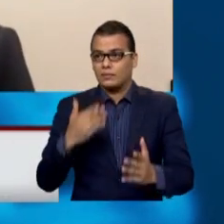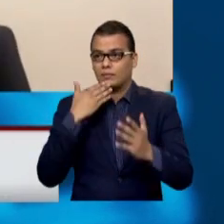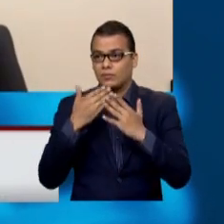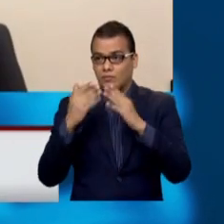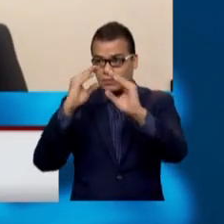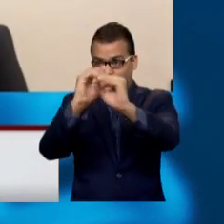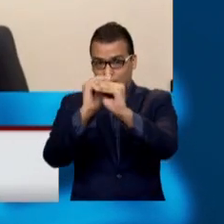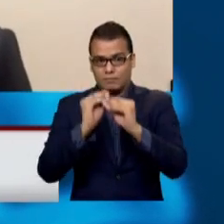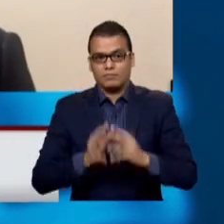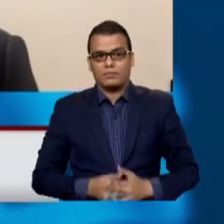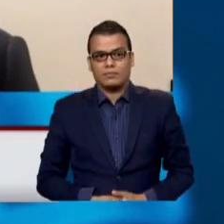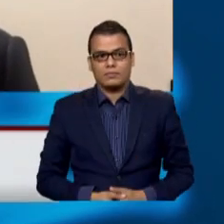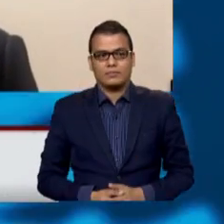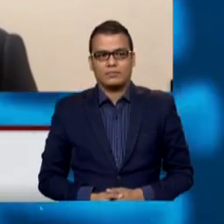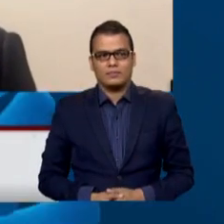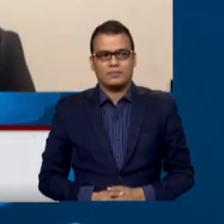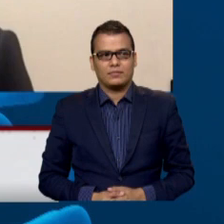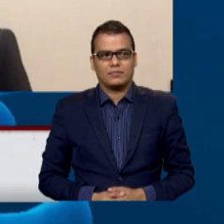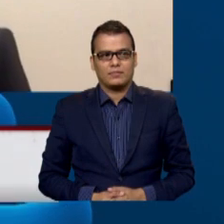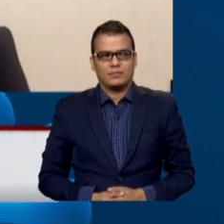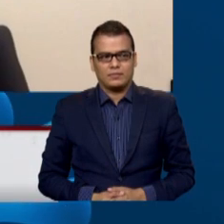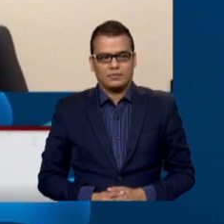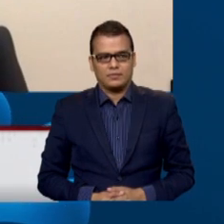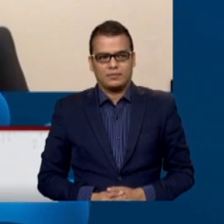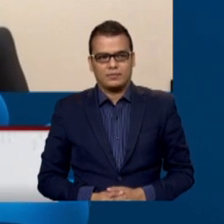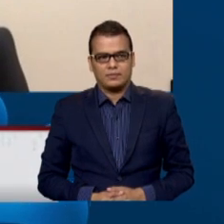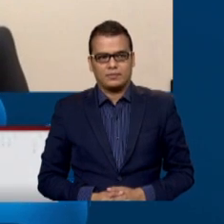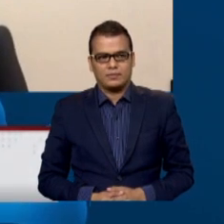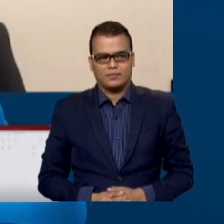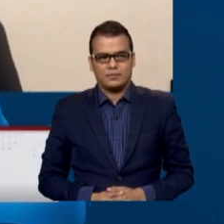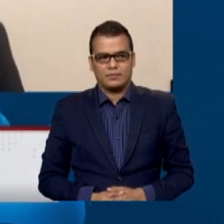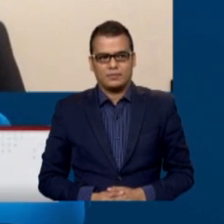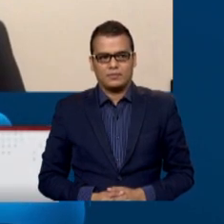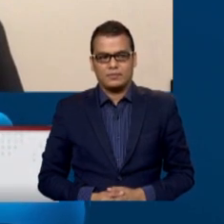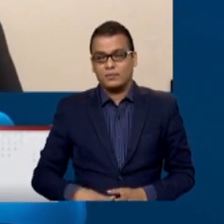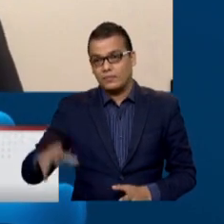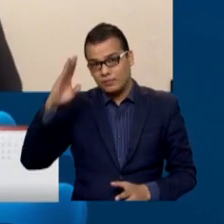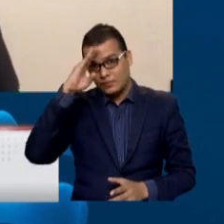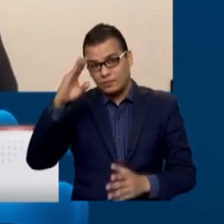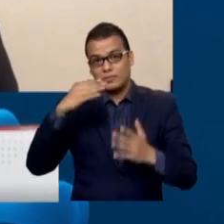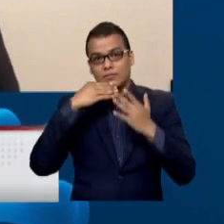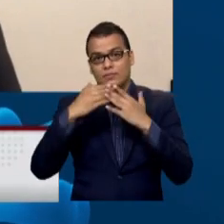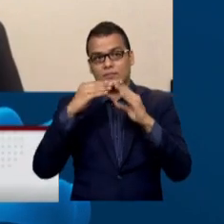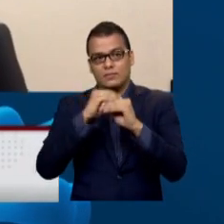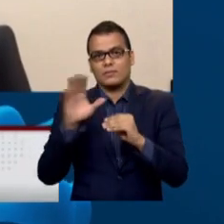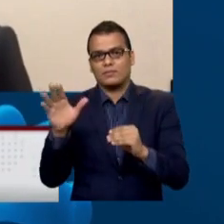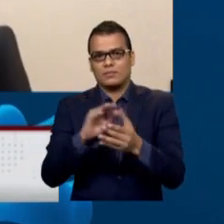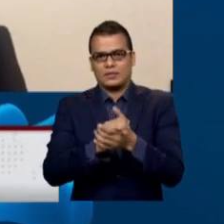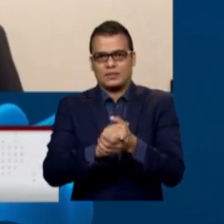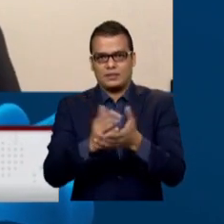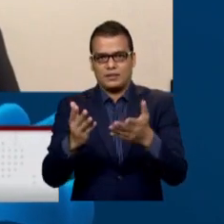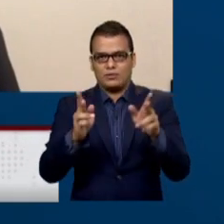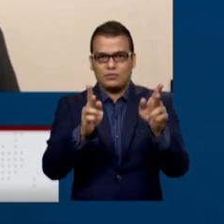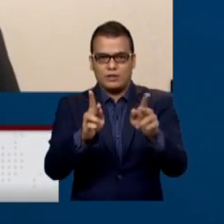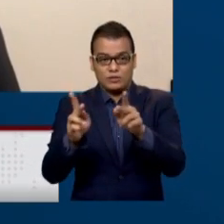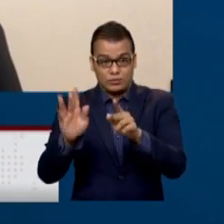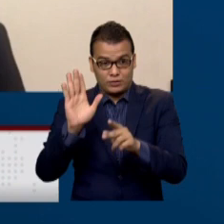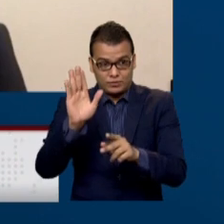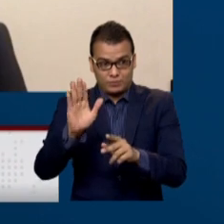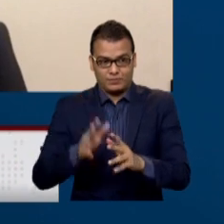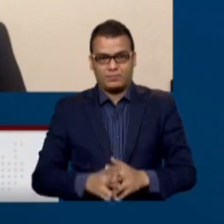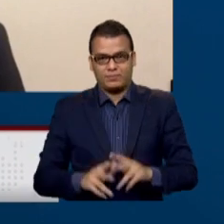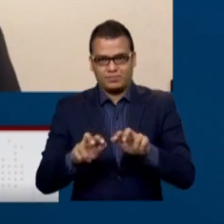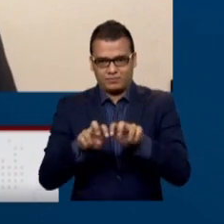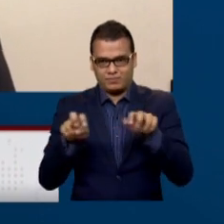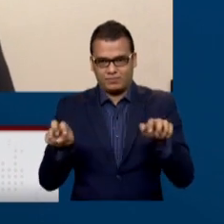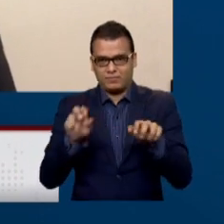Estamos aquí con un tema de audio. Ministro, buenas noches, los hablamos desde Cali. Buenas noches, un saludo para ti, Oscar, para todos los que están